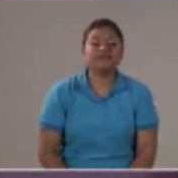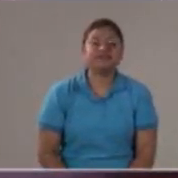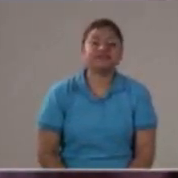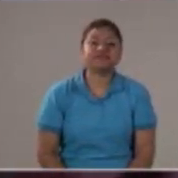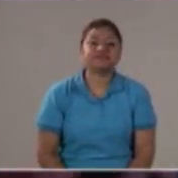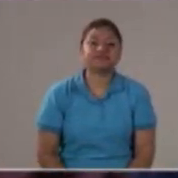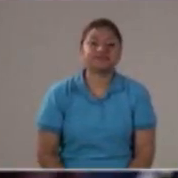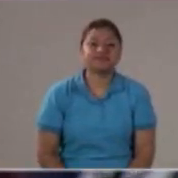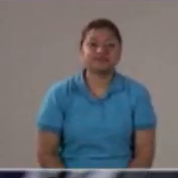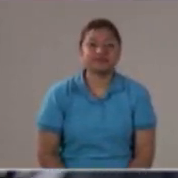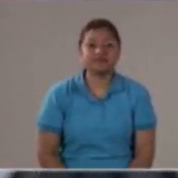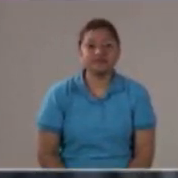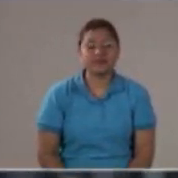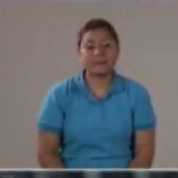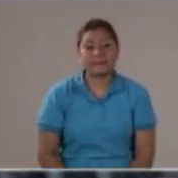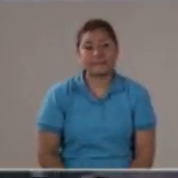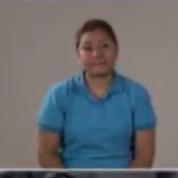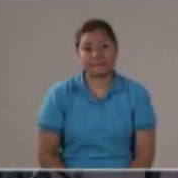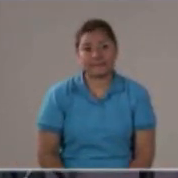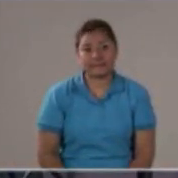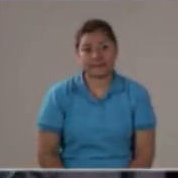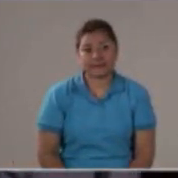Aleluya.